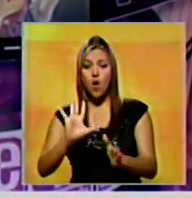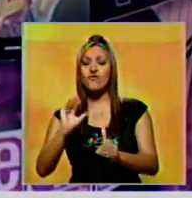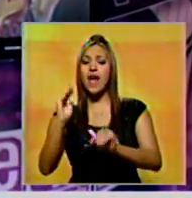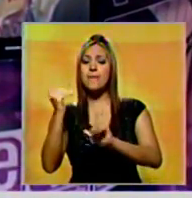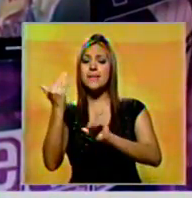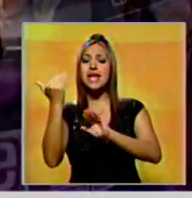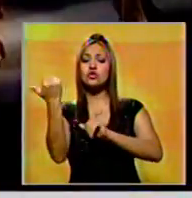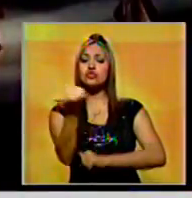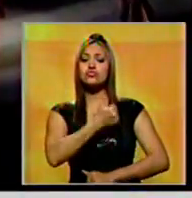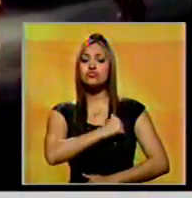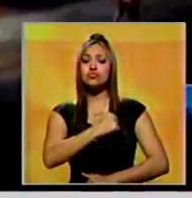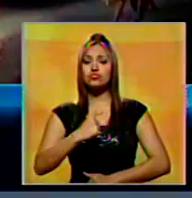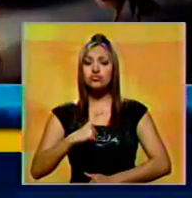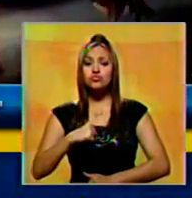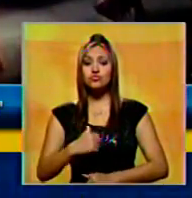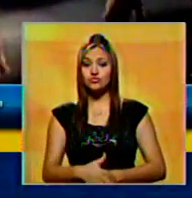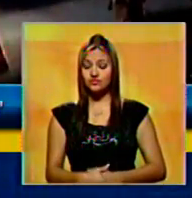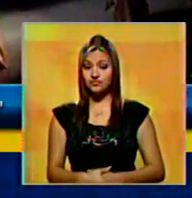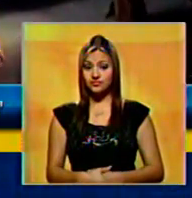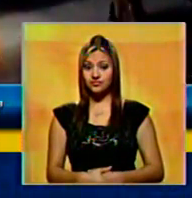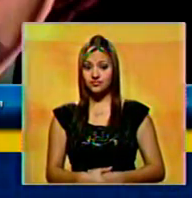Flamenco Íntimo.